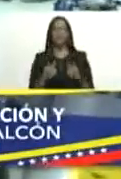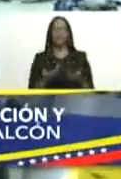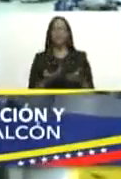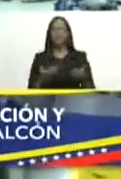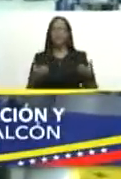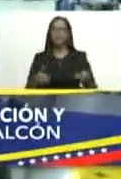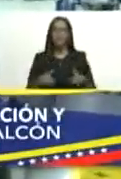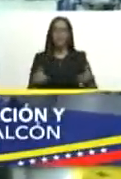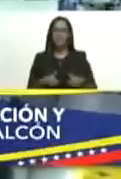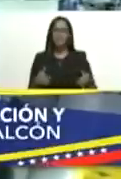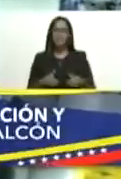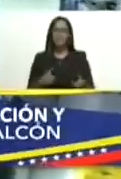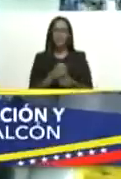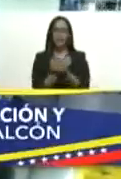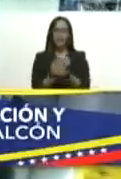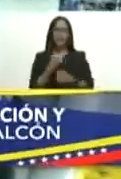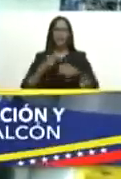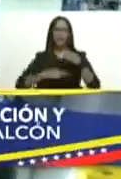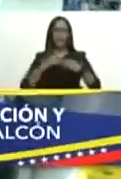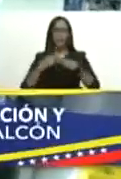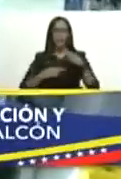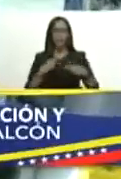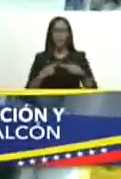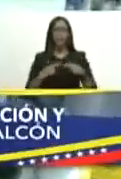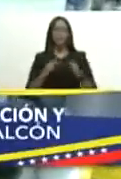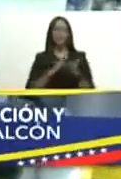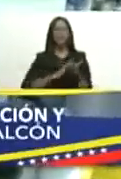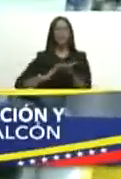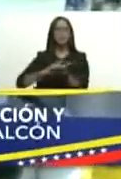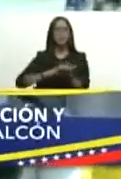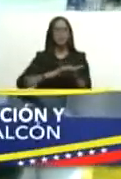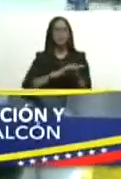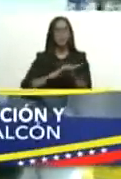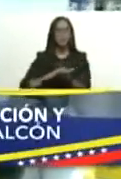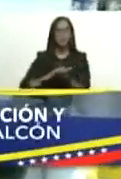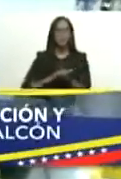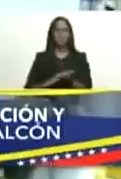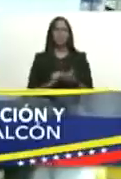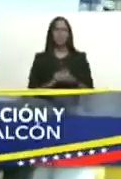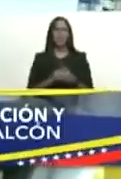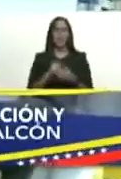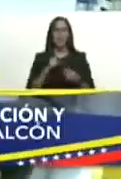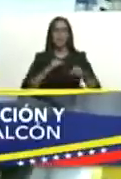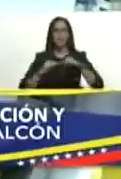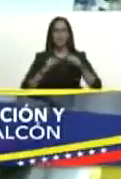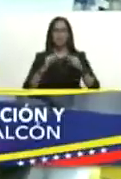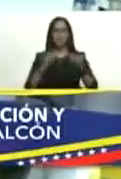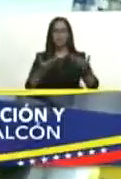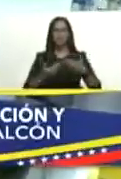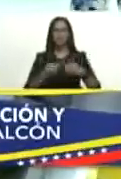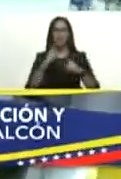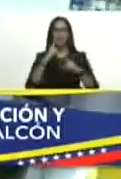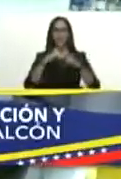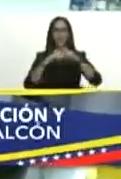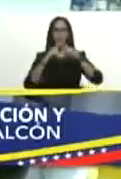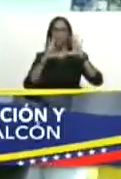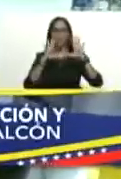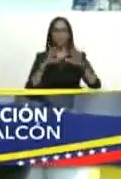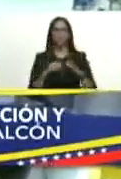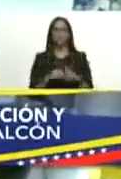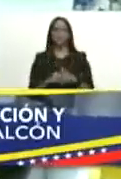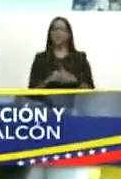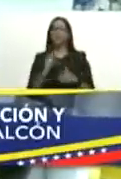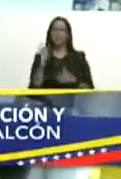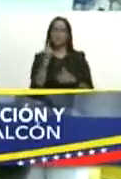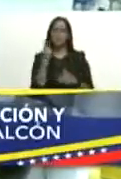gran amor que le tenemos a esta revolución para dar soluciones a ese reto que usted nos ha dado del 1x10. No solamente el